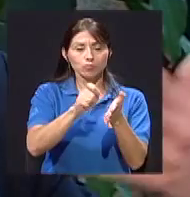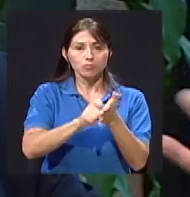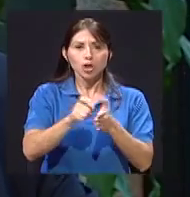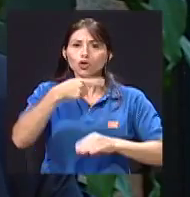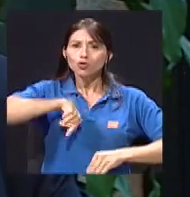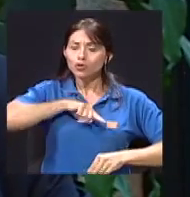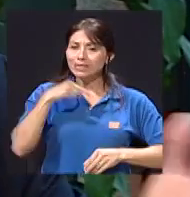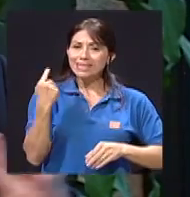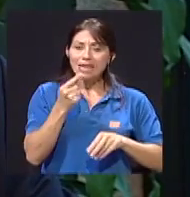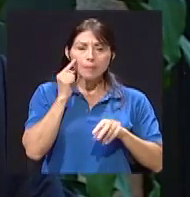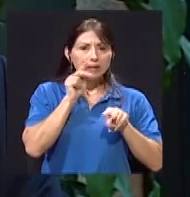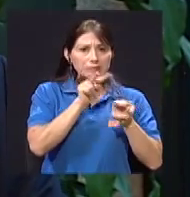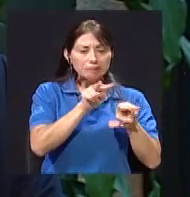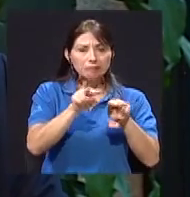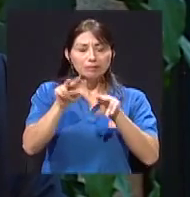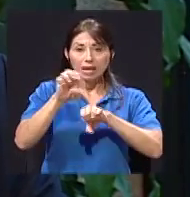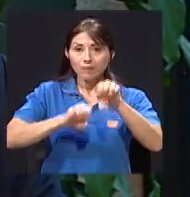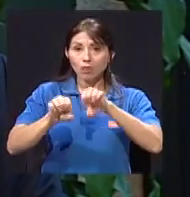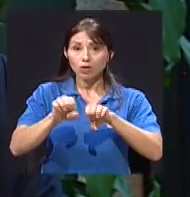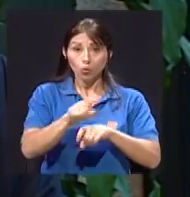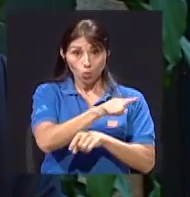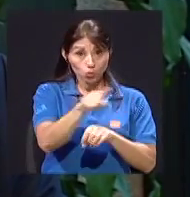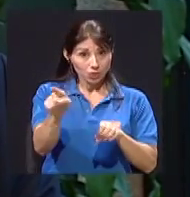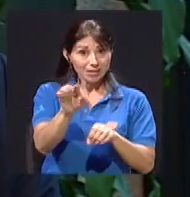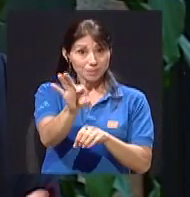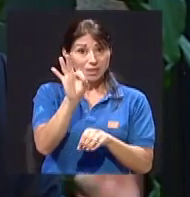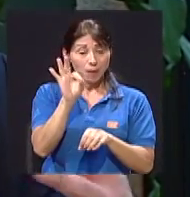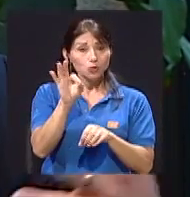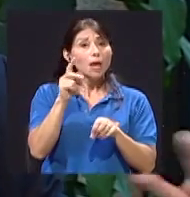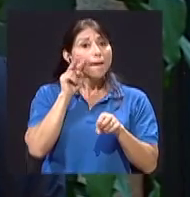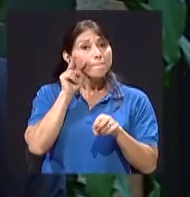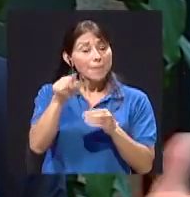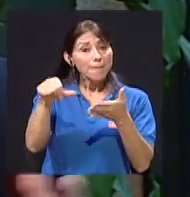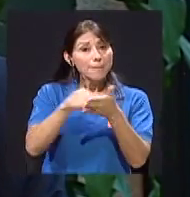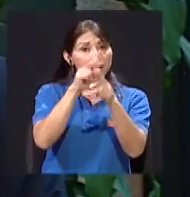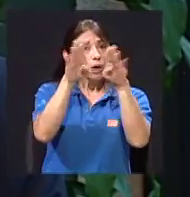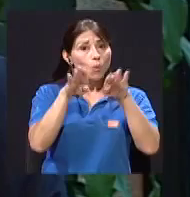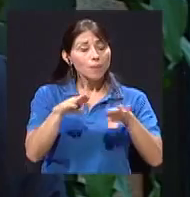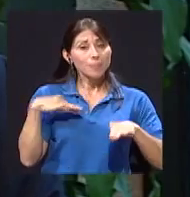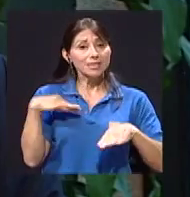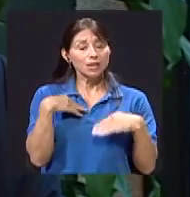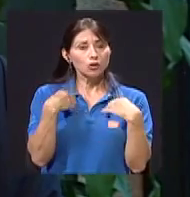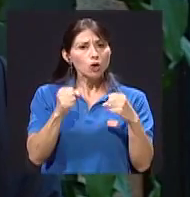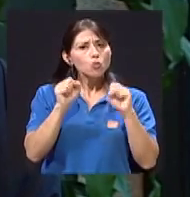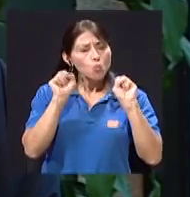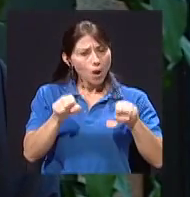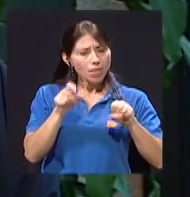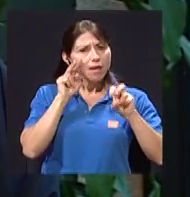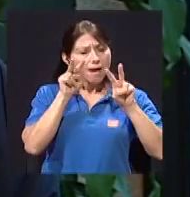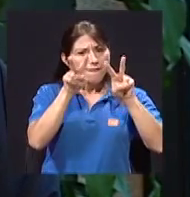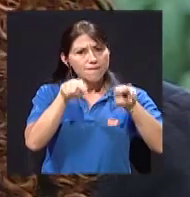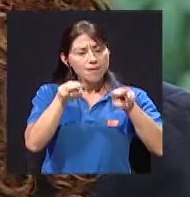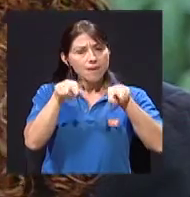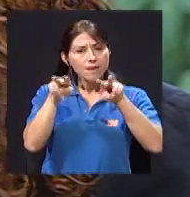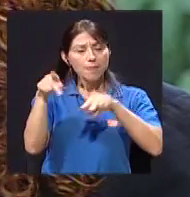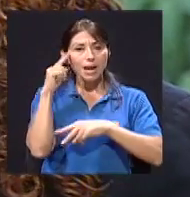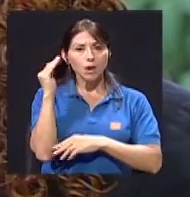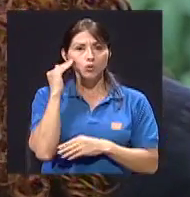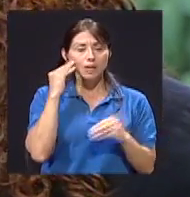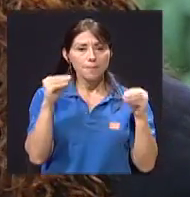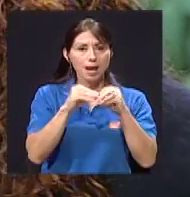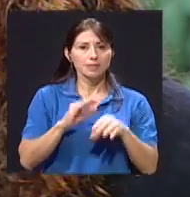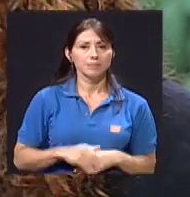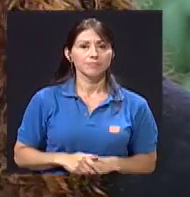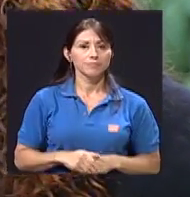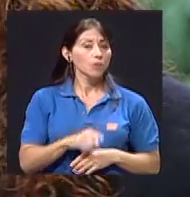y que los invitamos a que las revisen en la página del Ministerio de Salud para que las personas se informen más y conozcan más de las políticas. Okay. Doctor Chamizo.